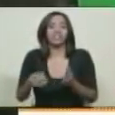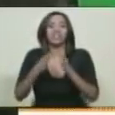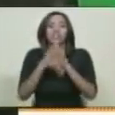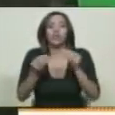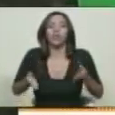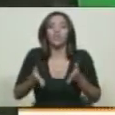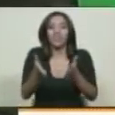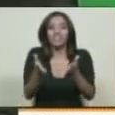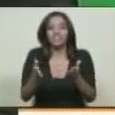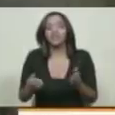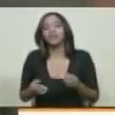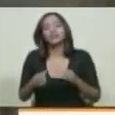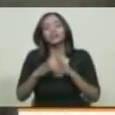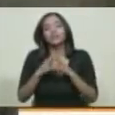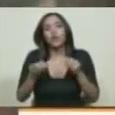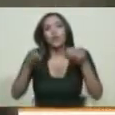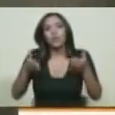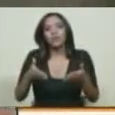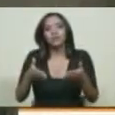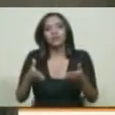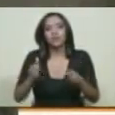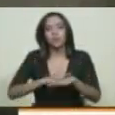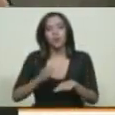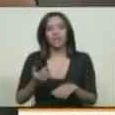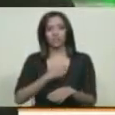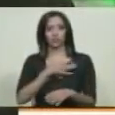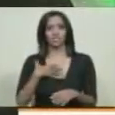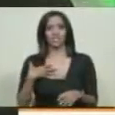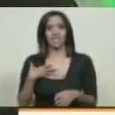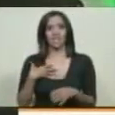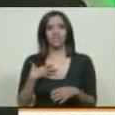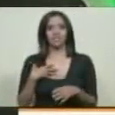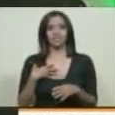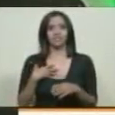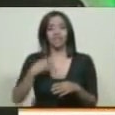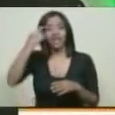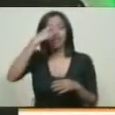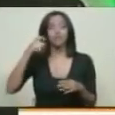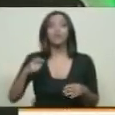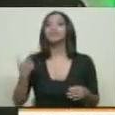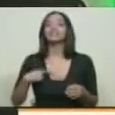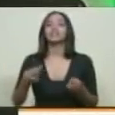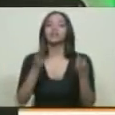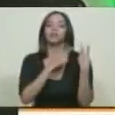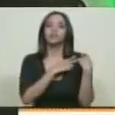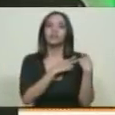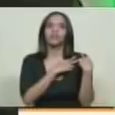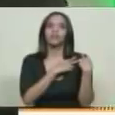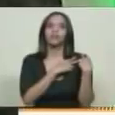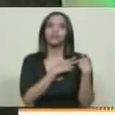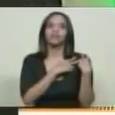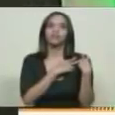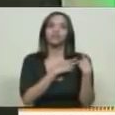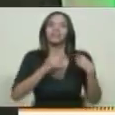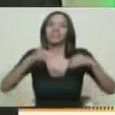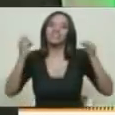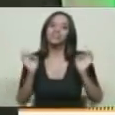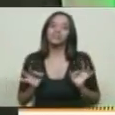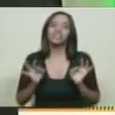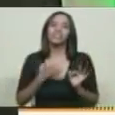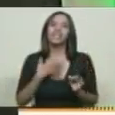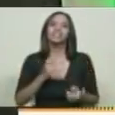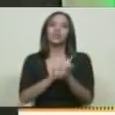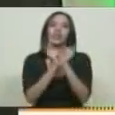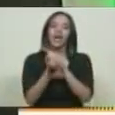es que todo va así porque tú quieres... El pueblo también tiene cierta responsabilidad, ¿eh? Resulta que querías un cambio